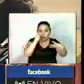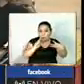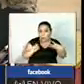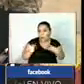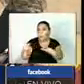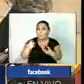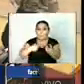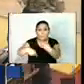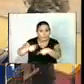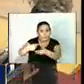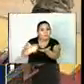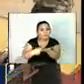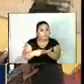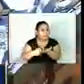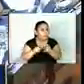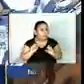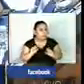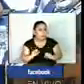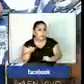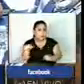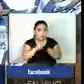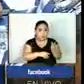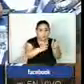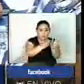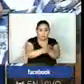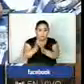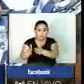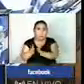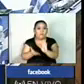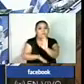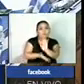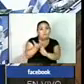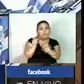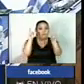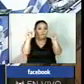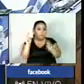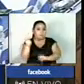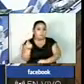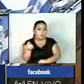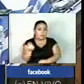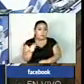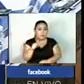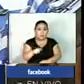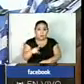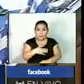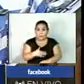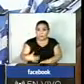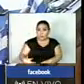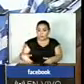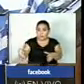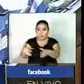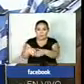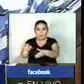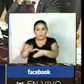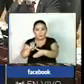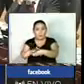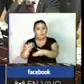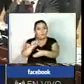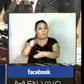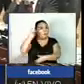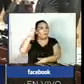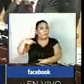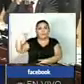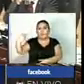financiamiento que tendrá este plan de reactivación económica. El presidente de la Comisión de Hacienda, Guadalupe